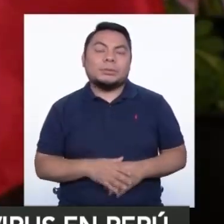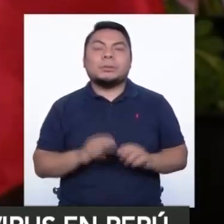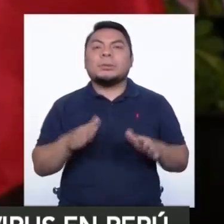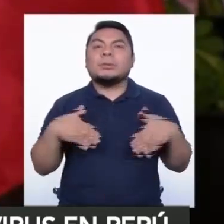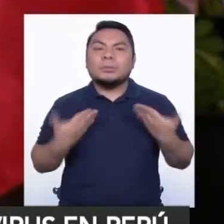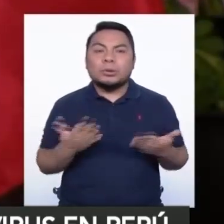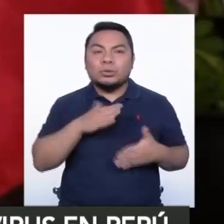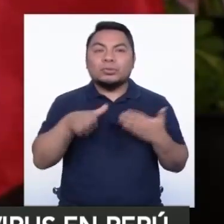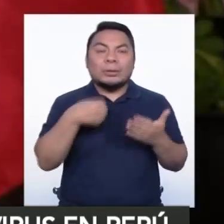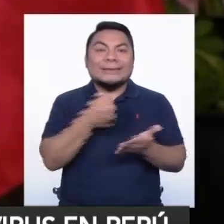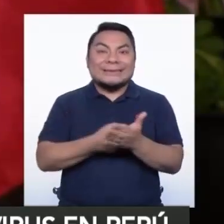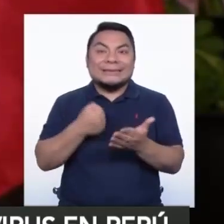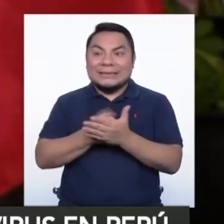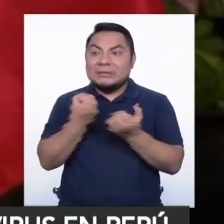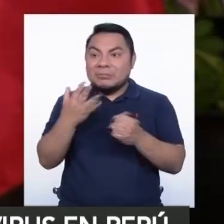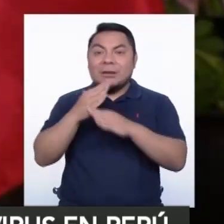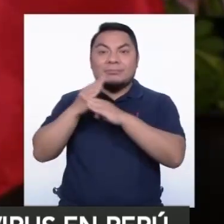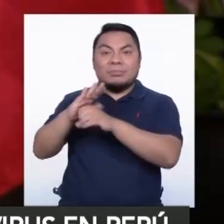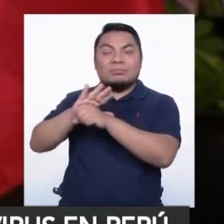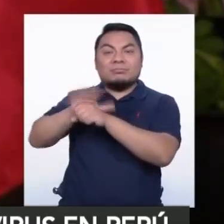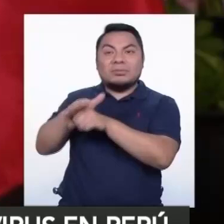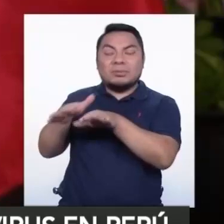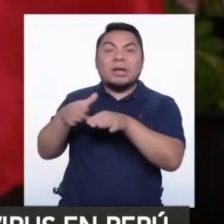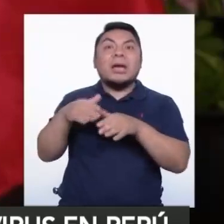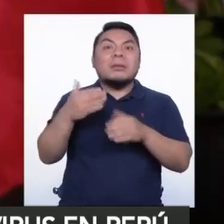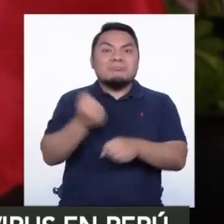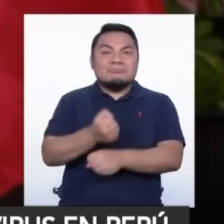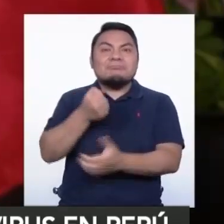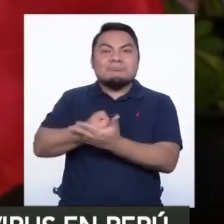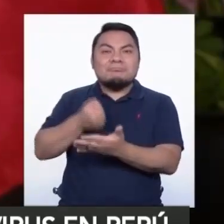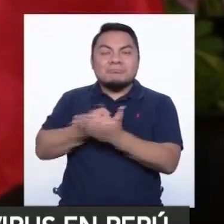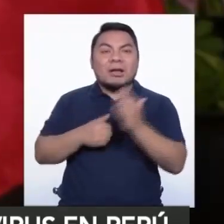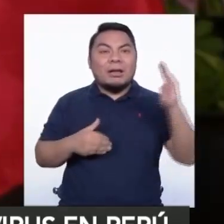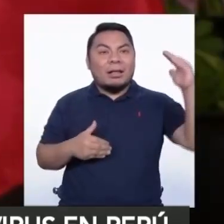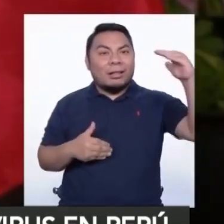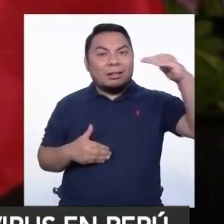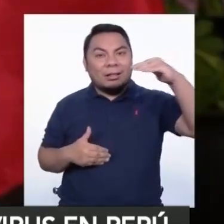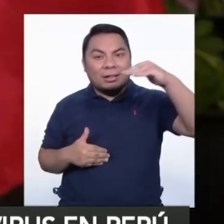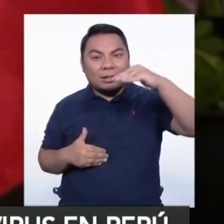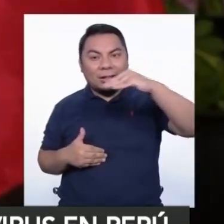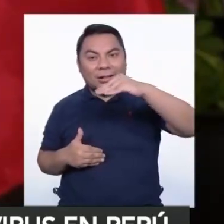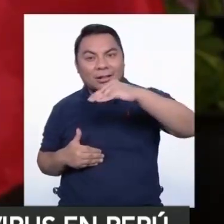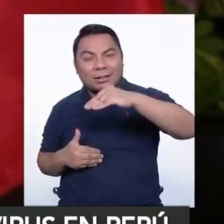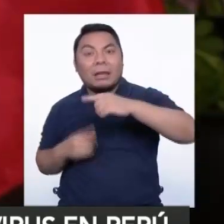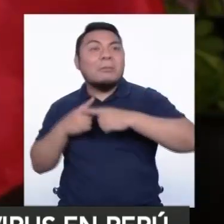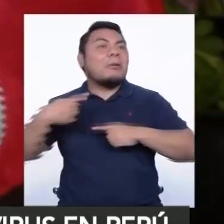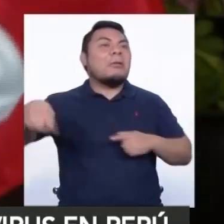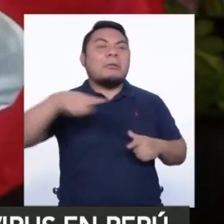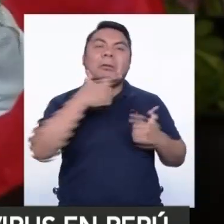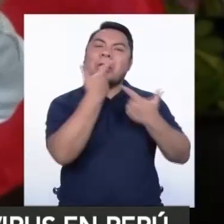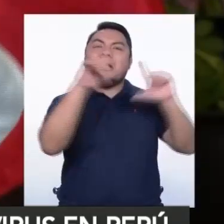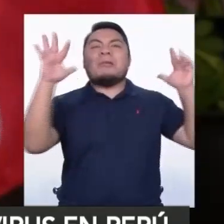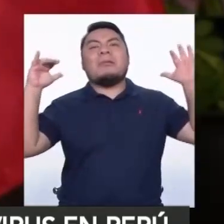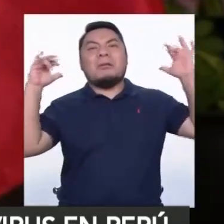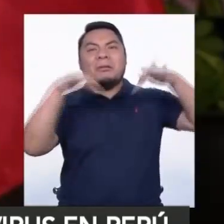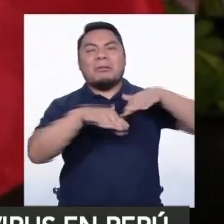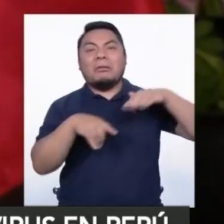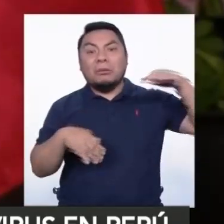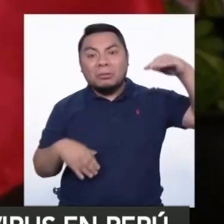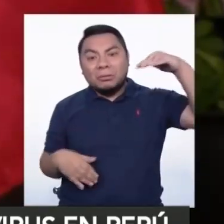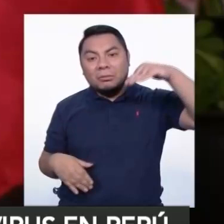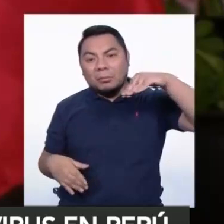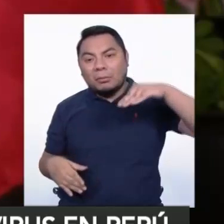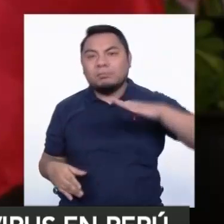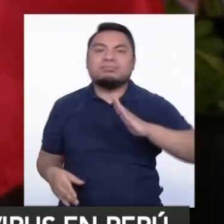podría perder si es que se abre para una actividad previa al